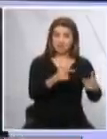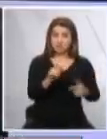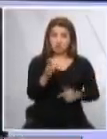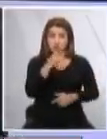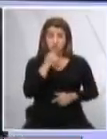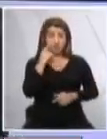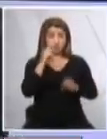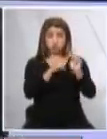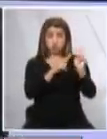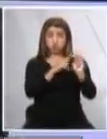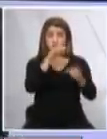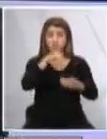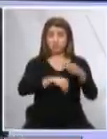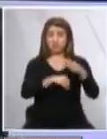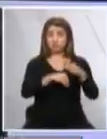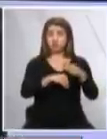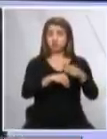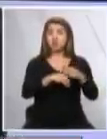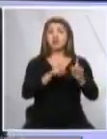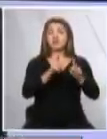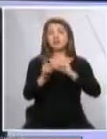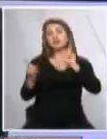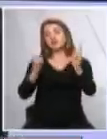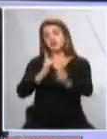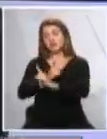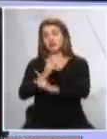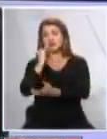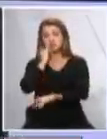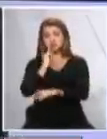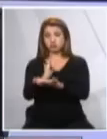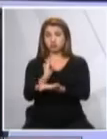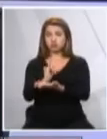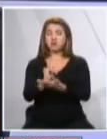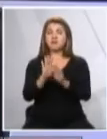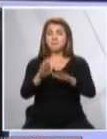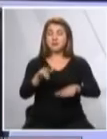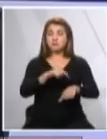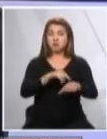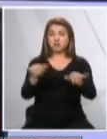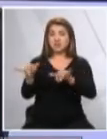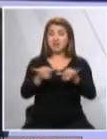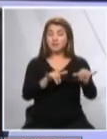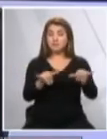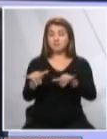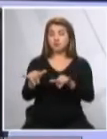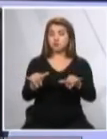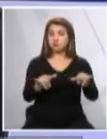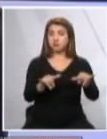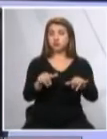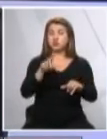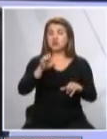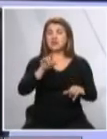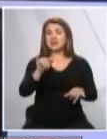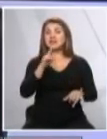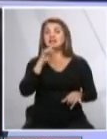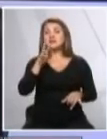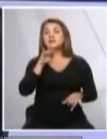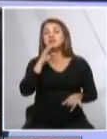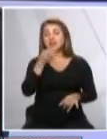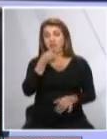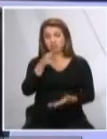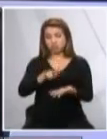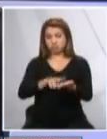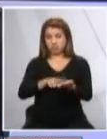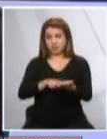una salida dentro de la institucionalidad existente. Hay que cambiar la institucionalidad al mismo tiempo dotándola de legitimidad, que es exactamente lo que